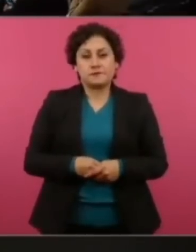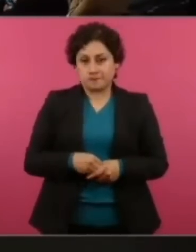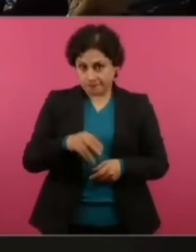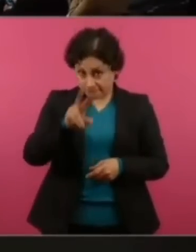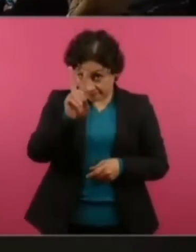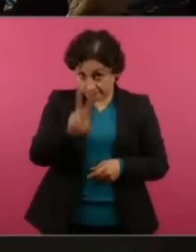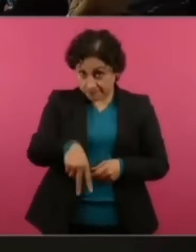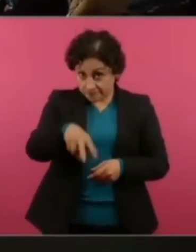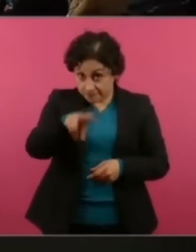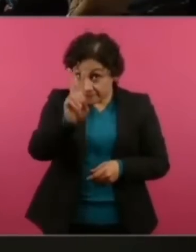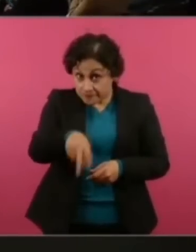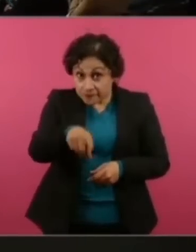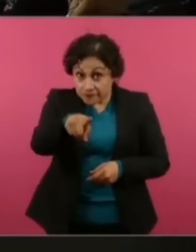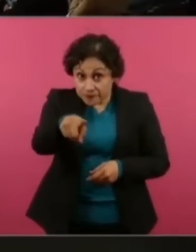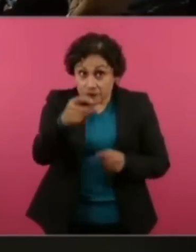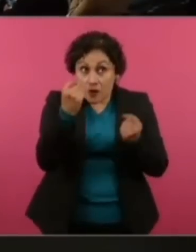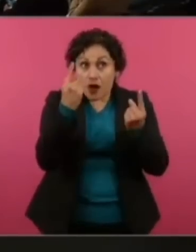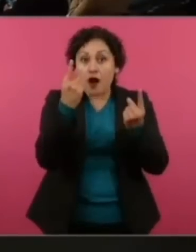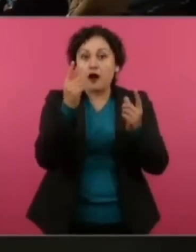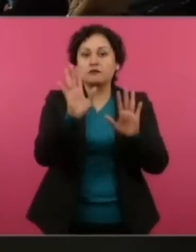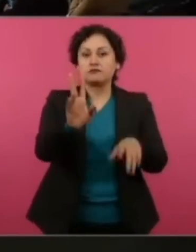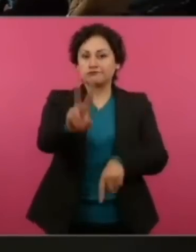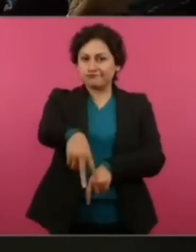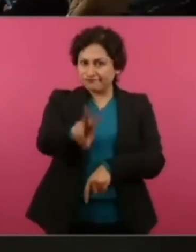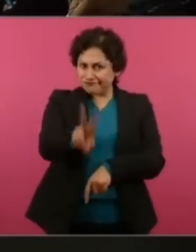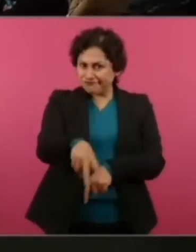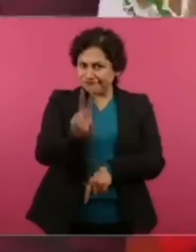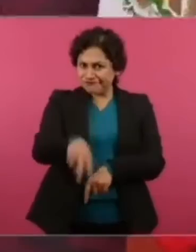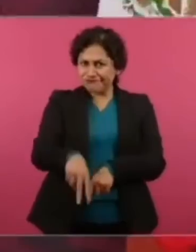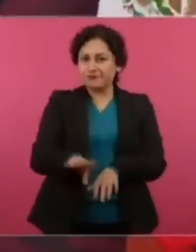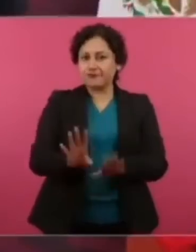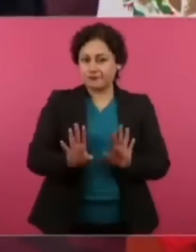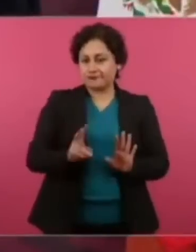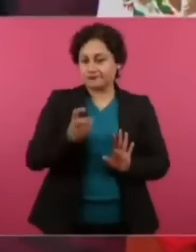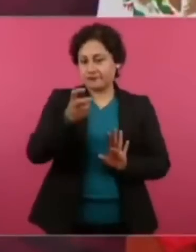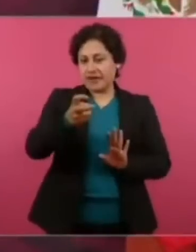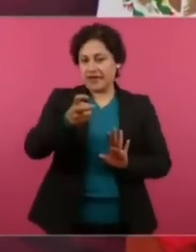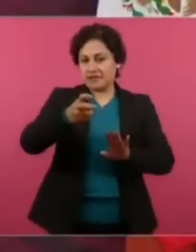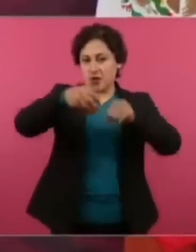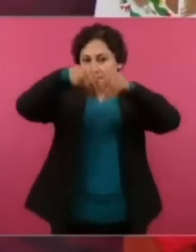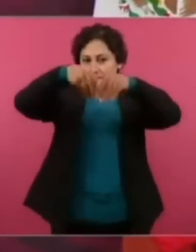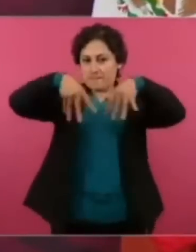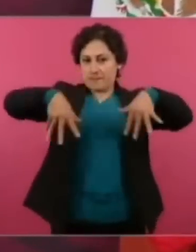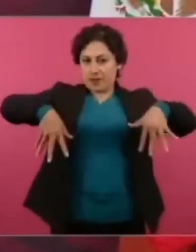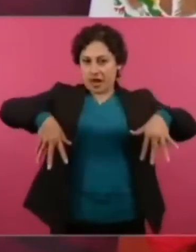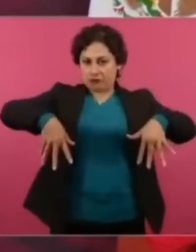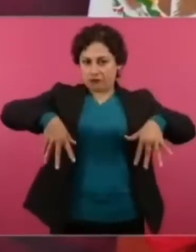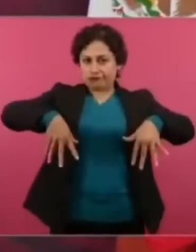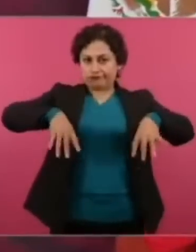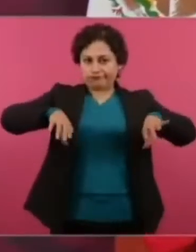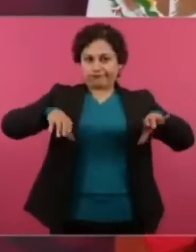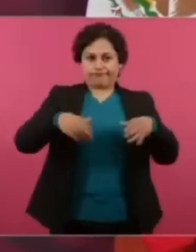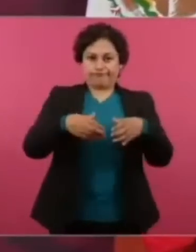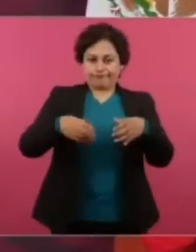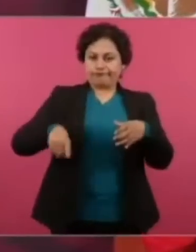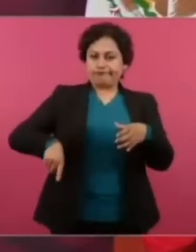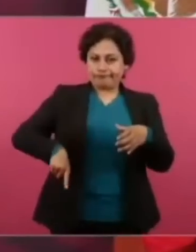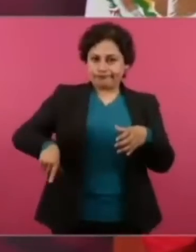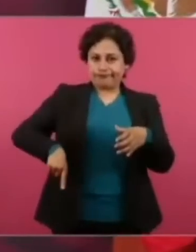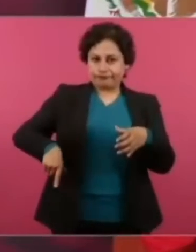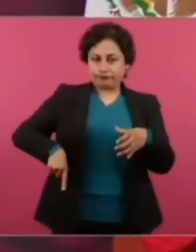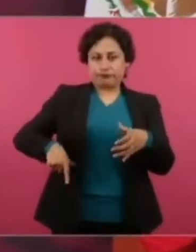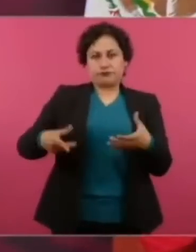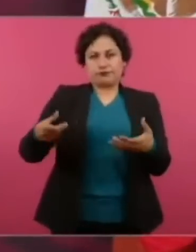Así como lo estás escuchando. Bueno, pero estamos hablando del aparato. Entonces, esos, desde luego que